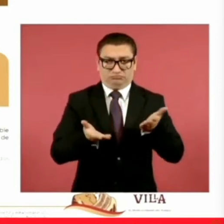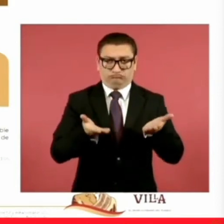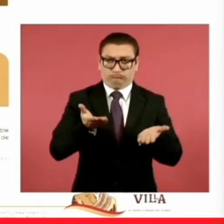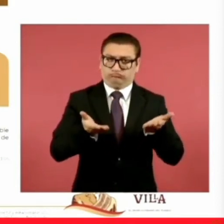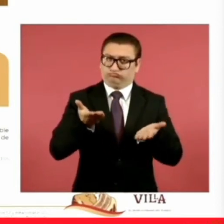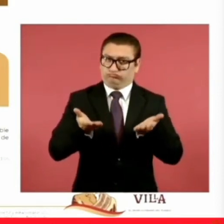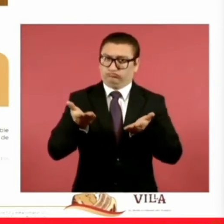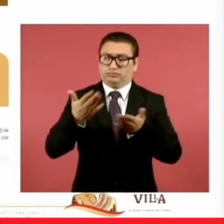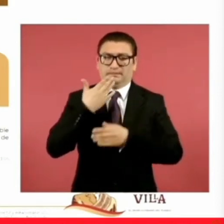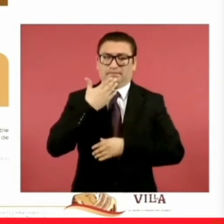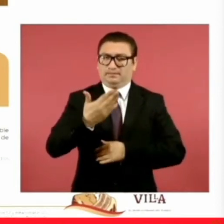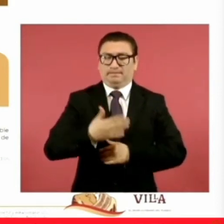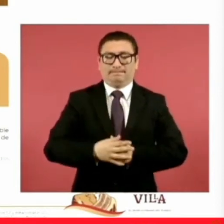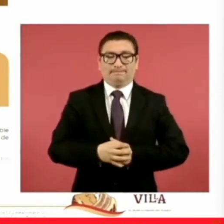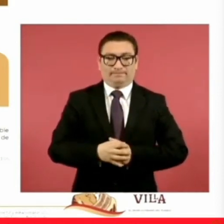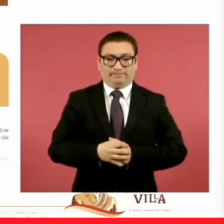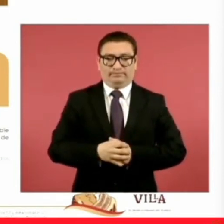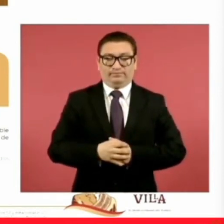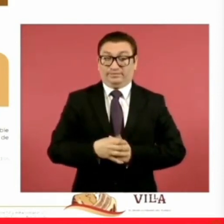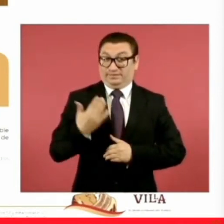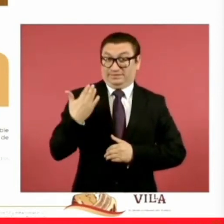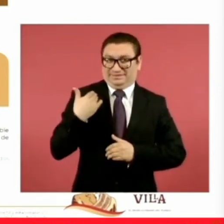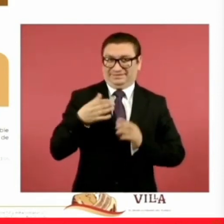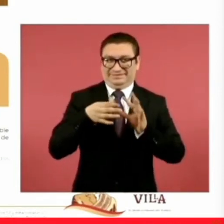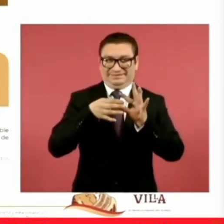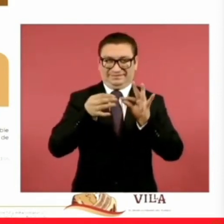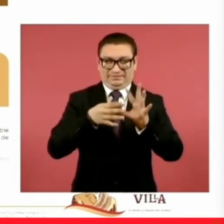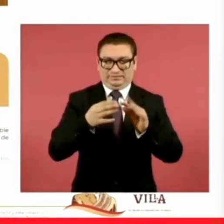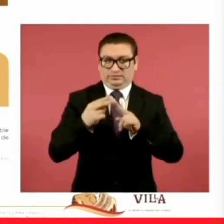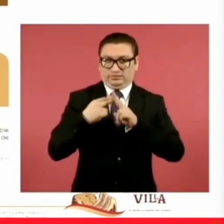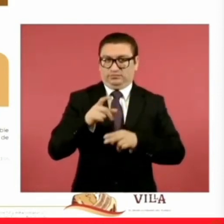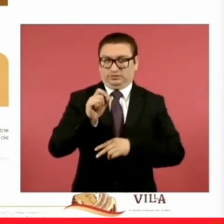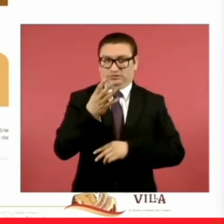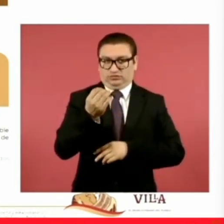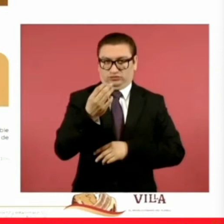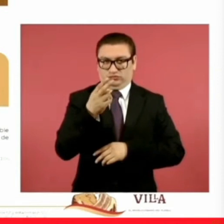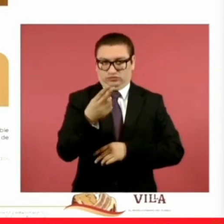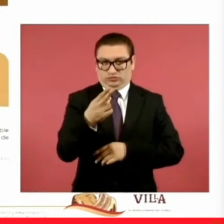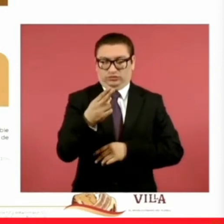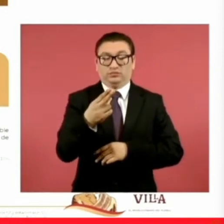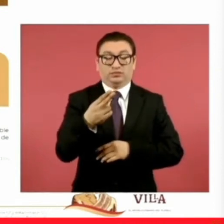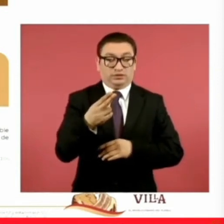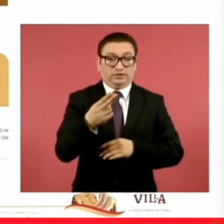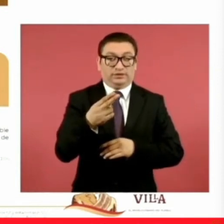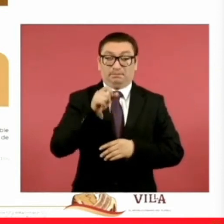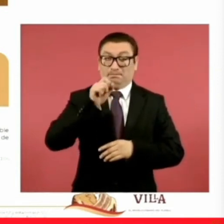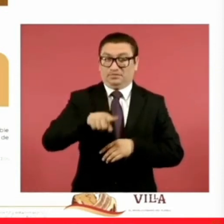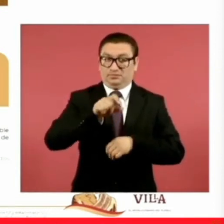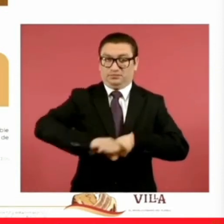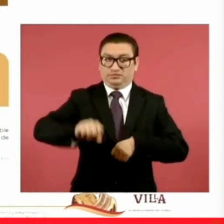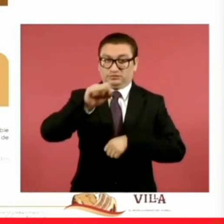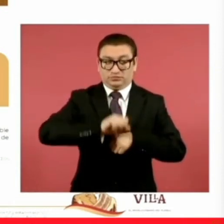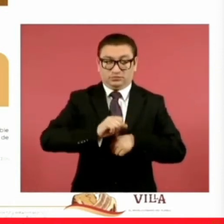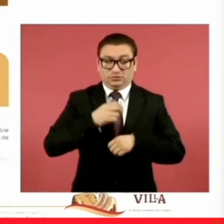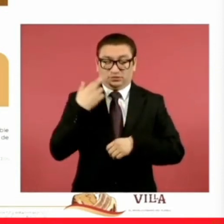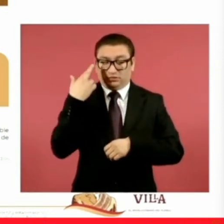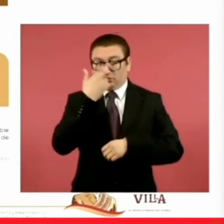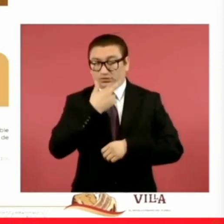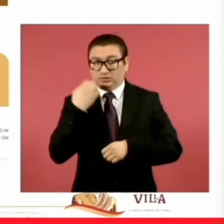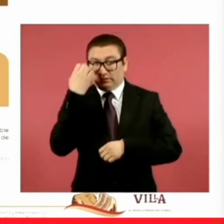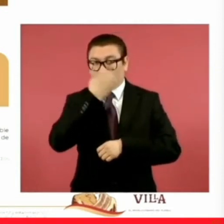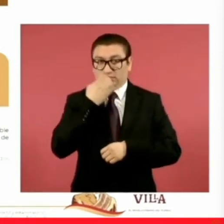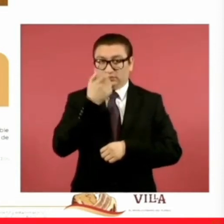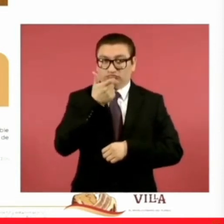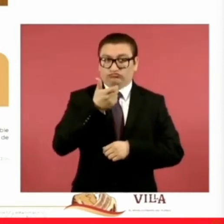combustible. Lo anterior al 29 de noviembre. Y también en esa semana, verificando que se cumplan los